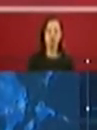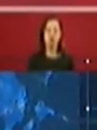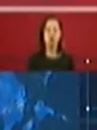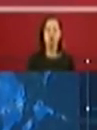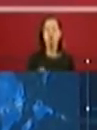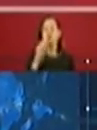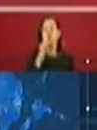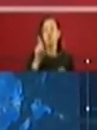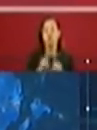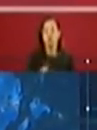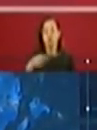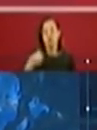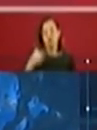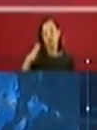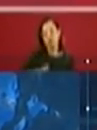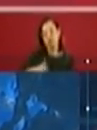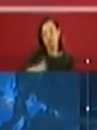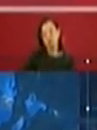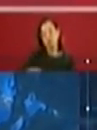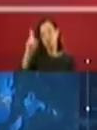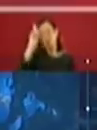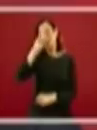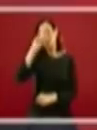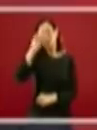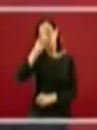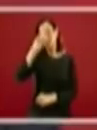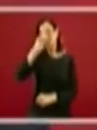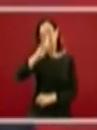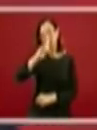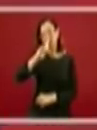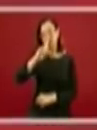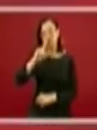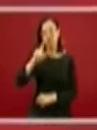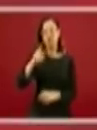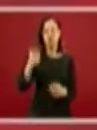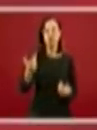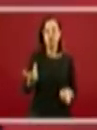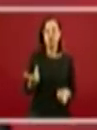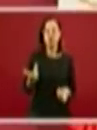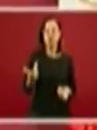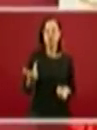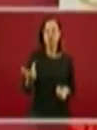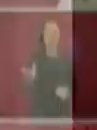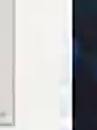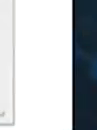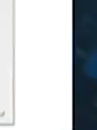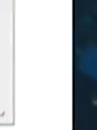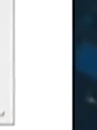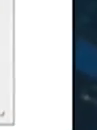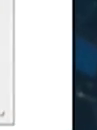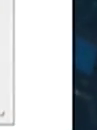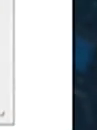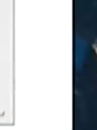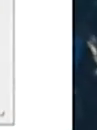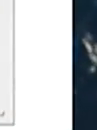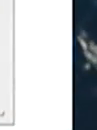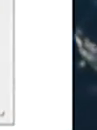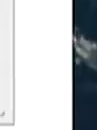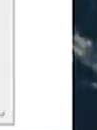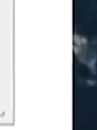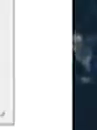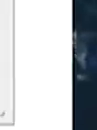económicos y sociales del país, sino sobre todo a la gente, está dejando pasar una oportunidad muy valiosa en la cual se